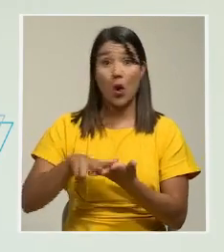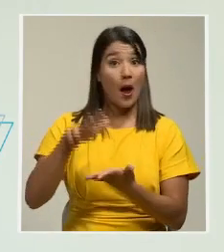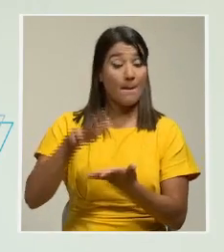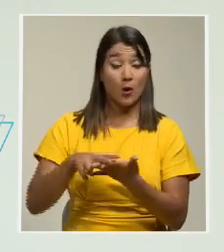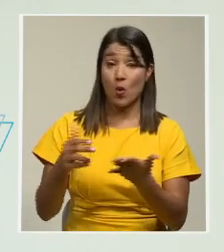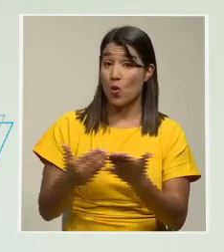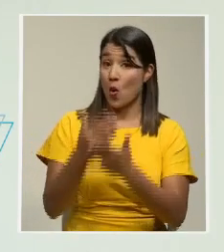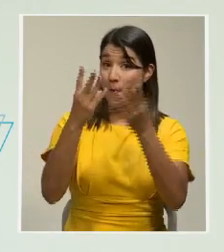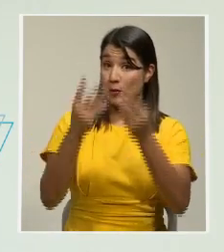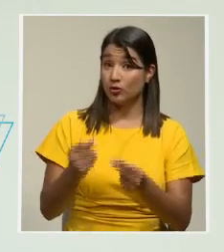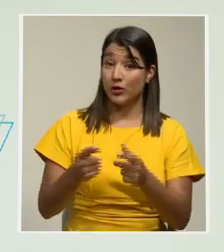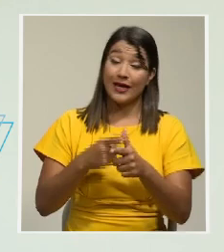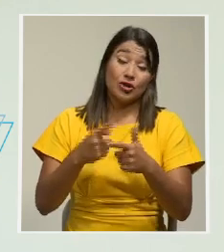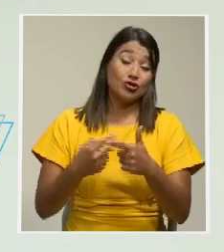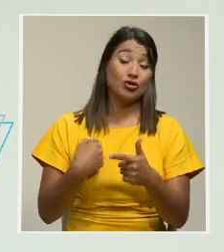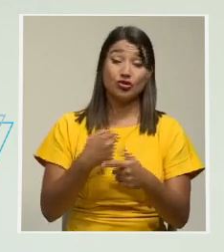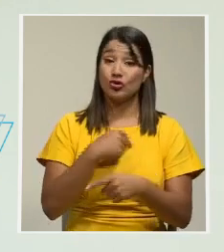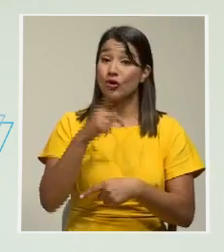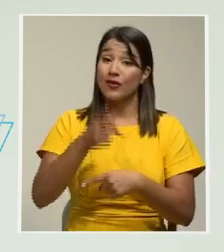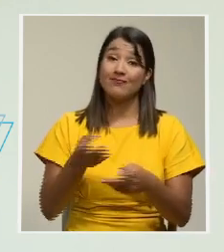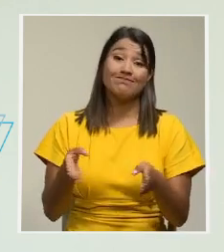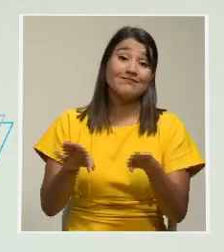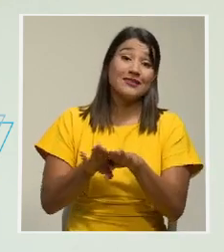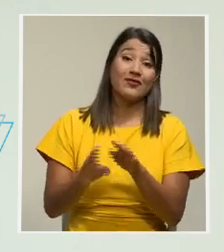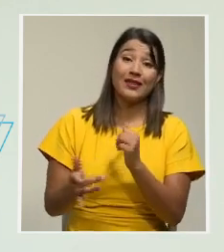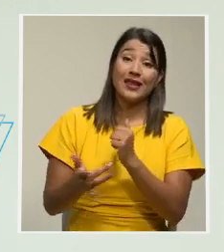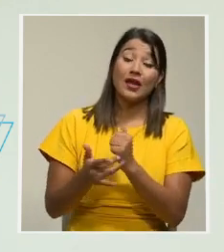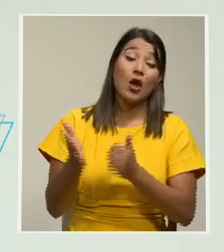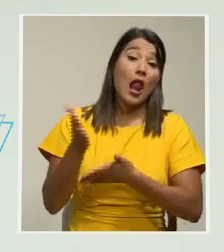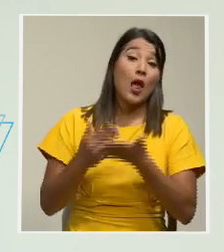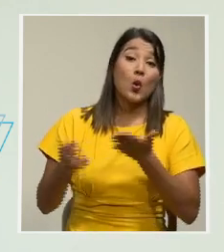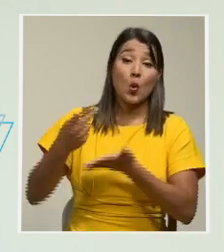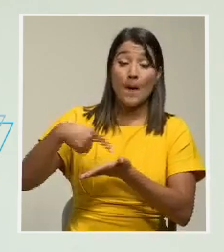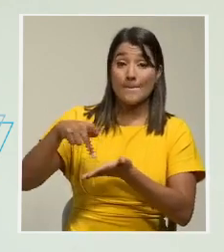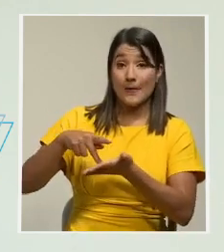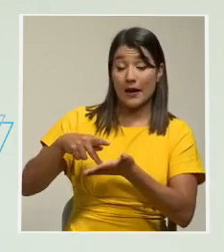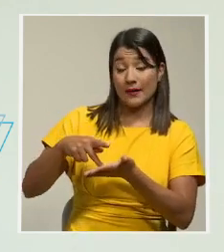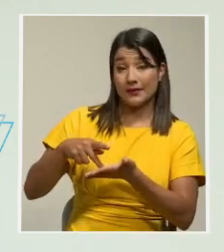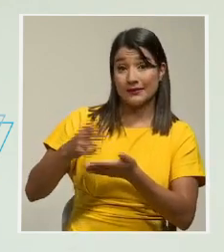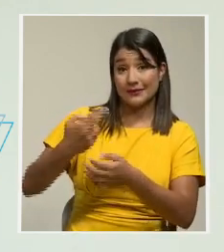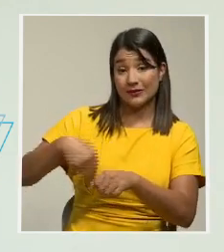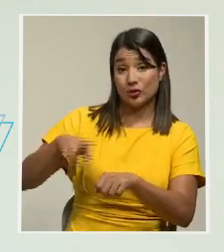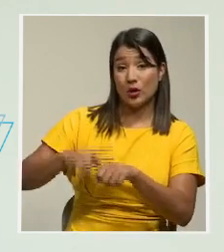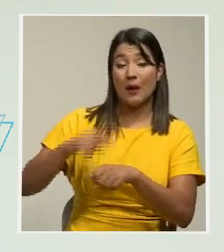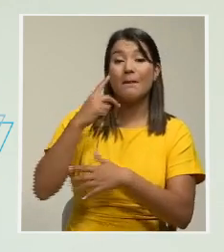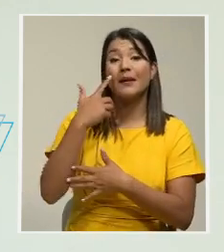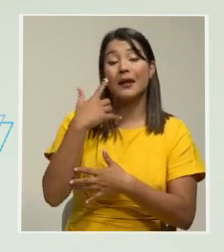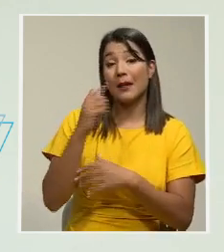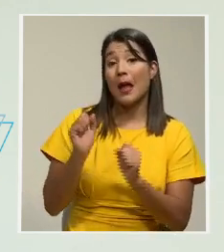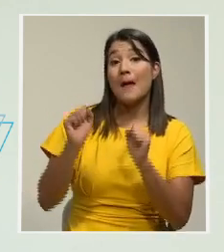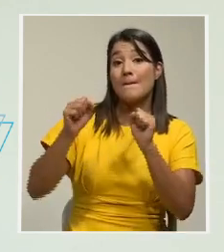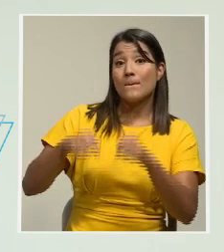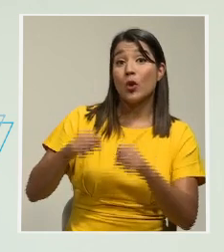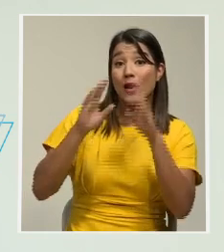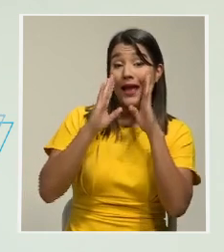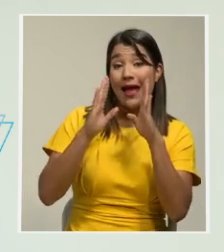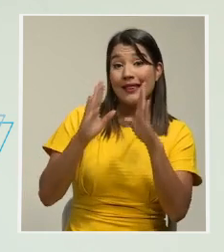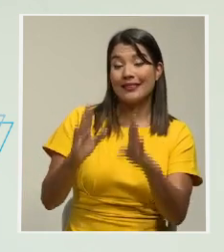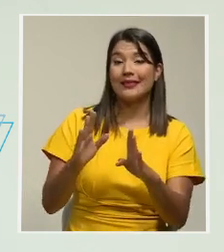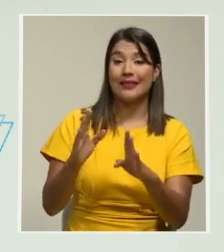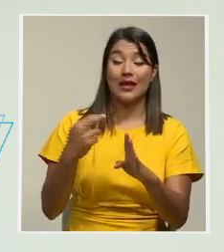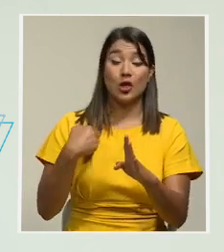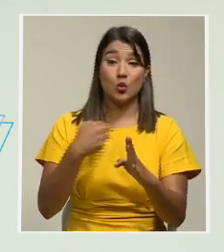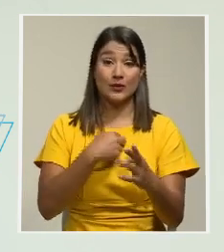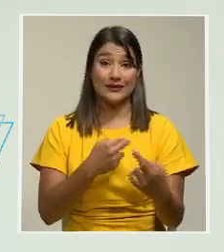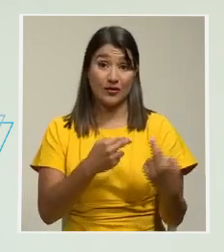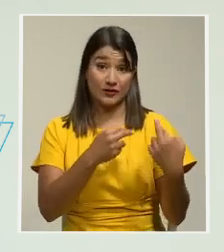cierre técnico en algunas áreas de trabajo, precisamente para poder atender esa